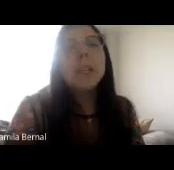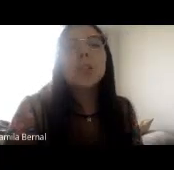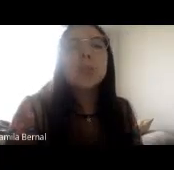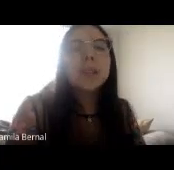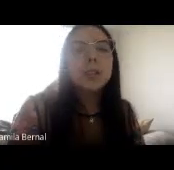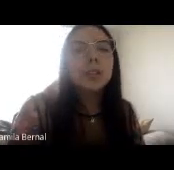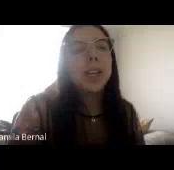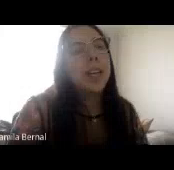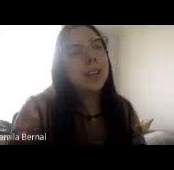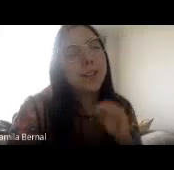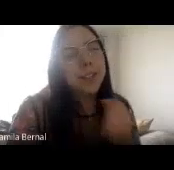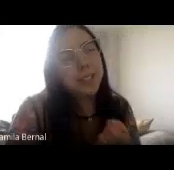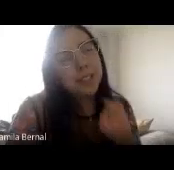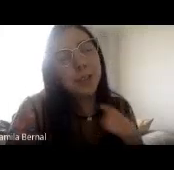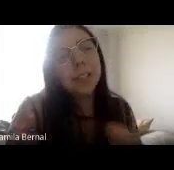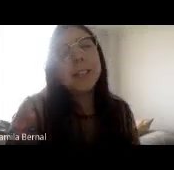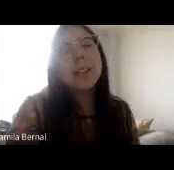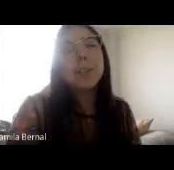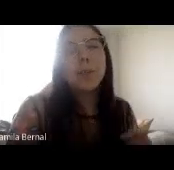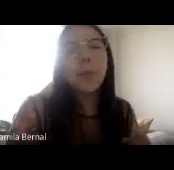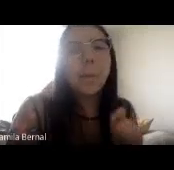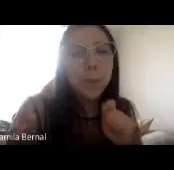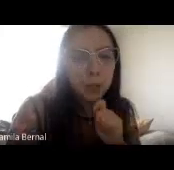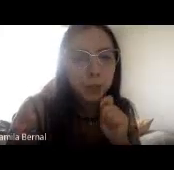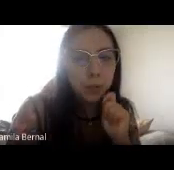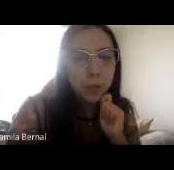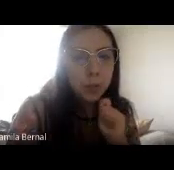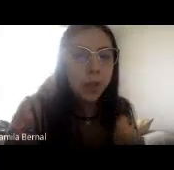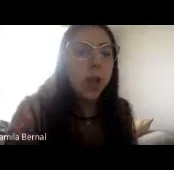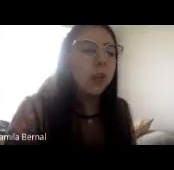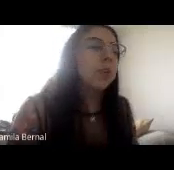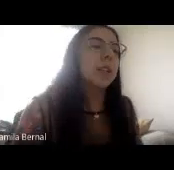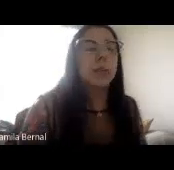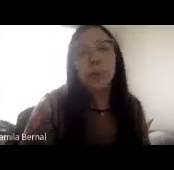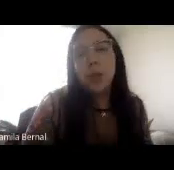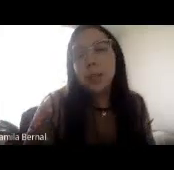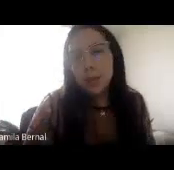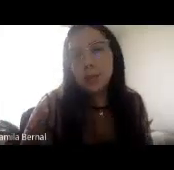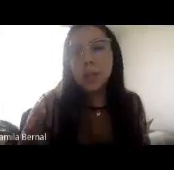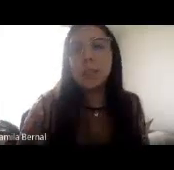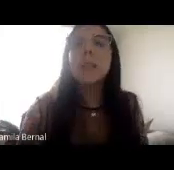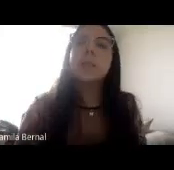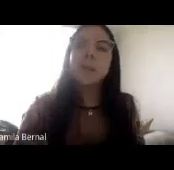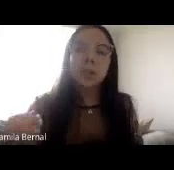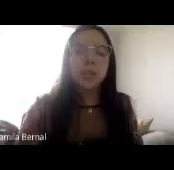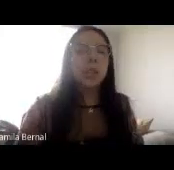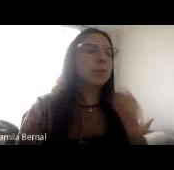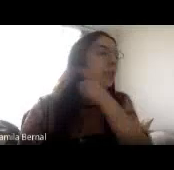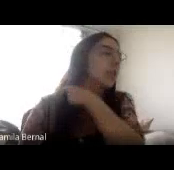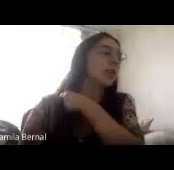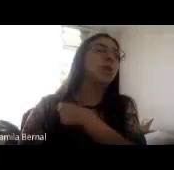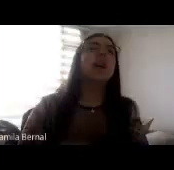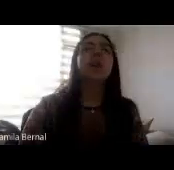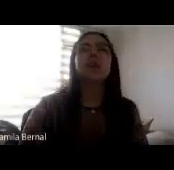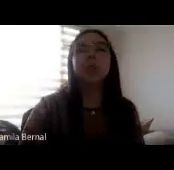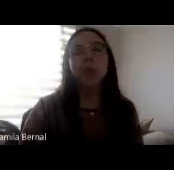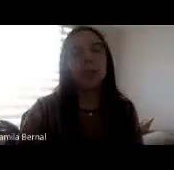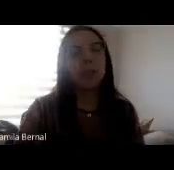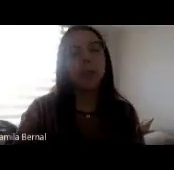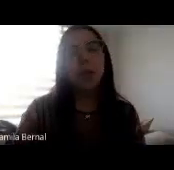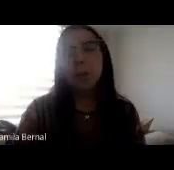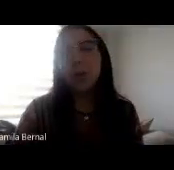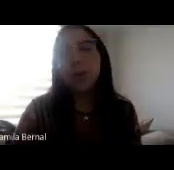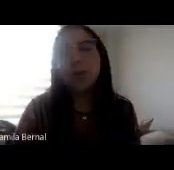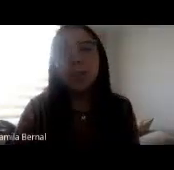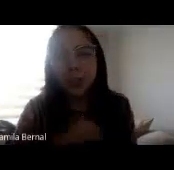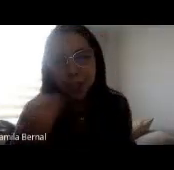También hay otro método que con este sí toca tener un poquito más cuidado, que se puede hacer en nuestras casas, pero sí tenemos que ser cuidadosos porque